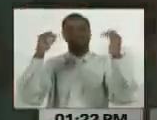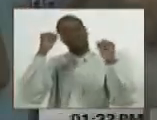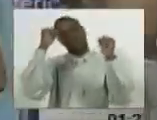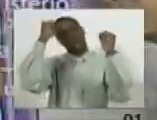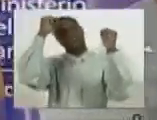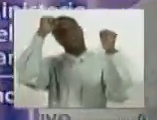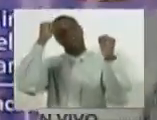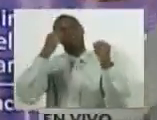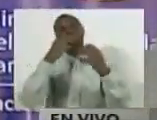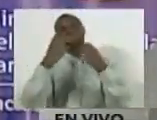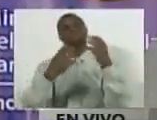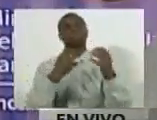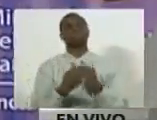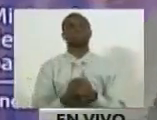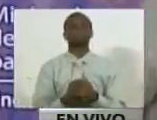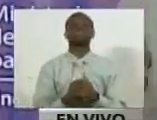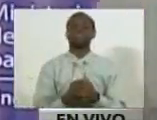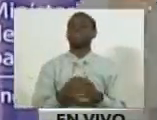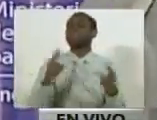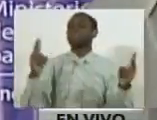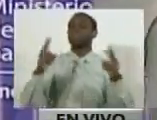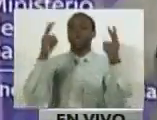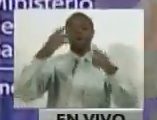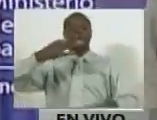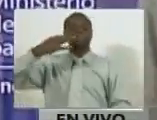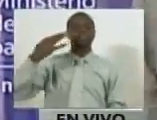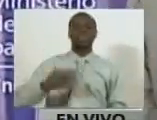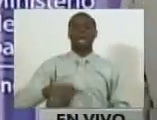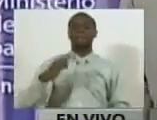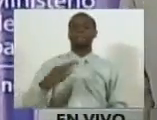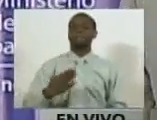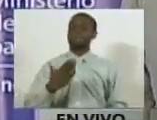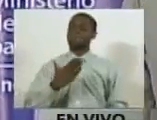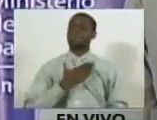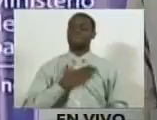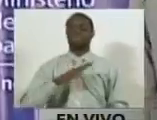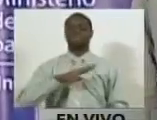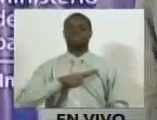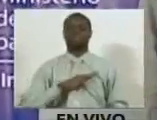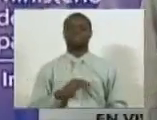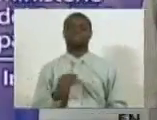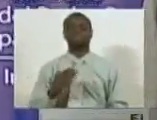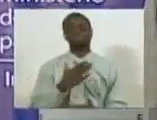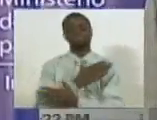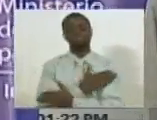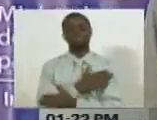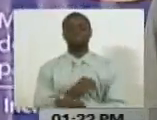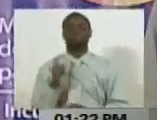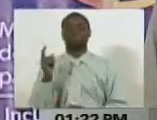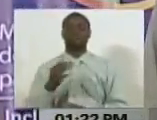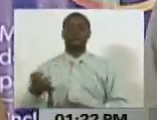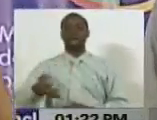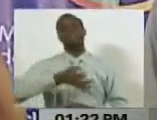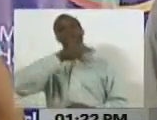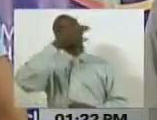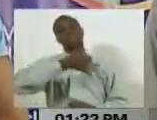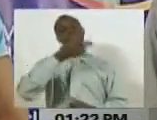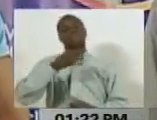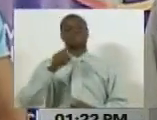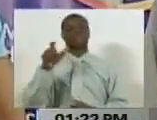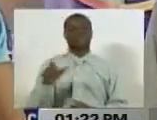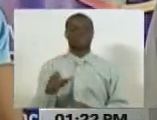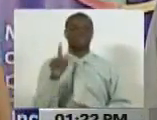Siempre será nuestra. Fue esta la declamación de Diego Armando